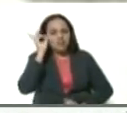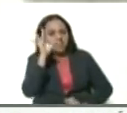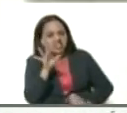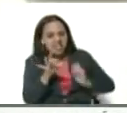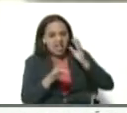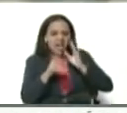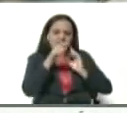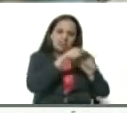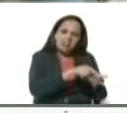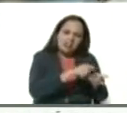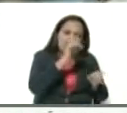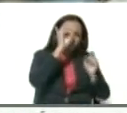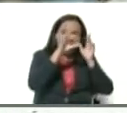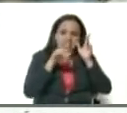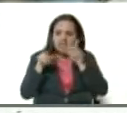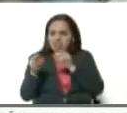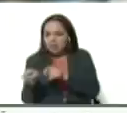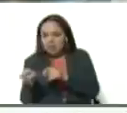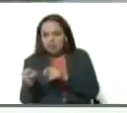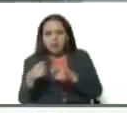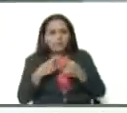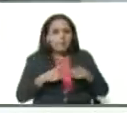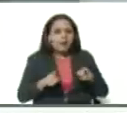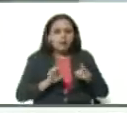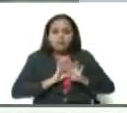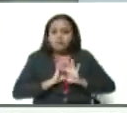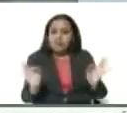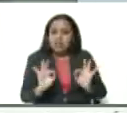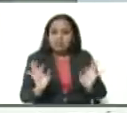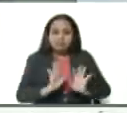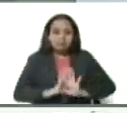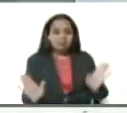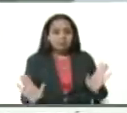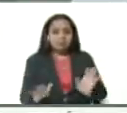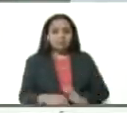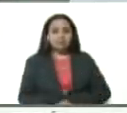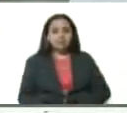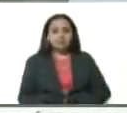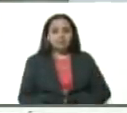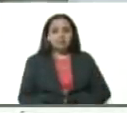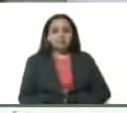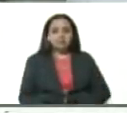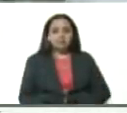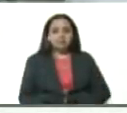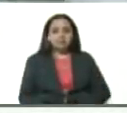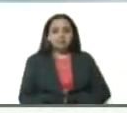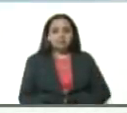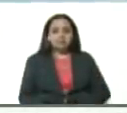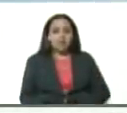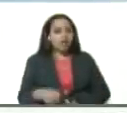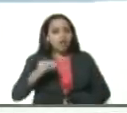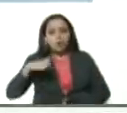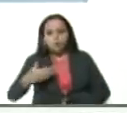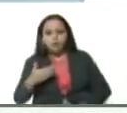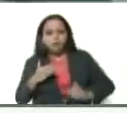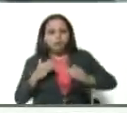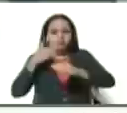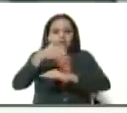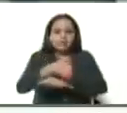aquí, echarán otra varilla por allá, pero de ahí no pasan, compadre. De ahí no los dejamos